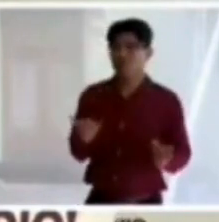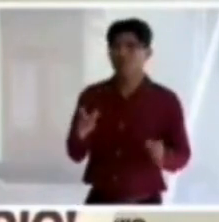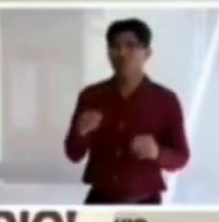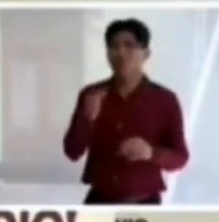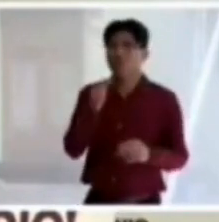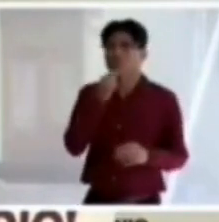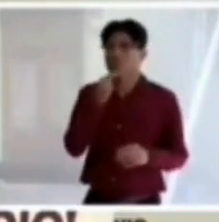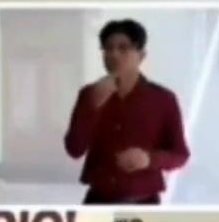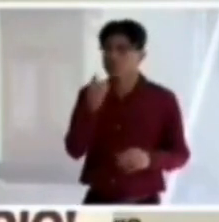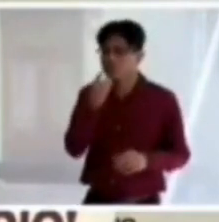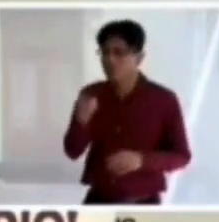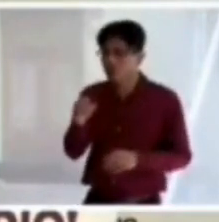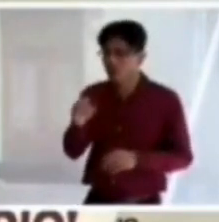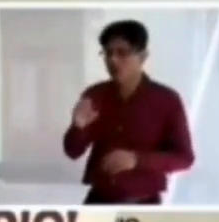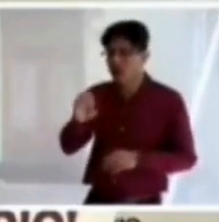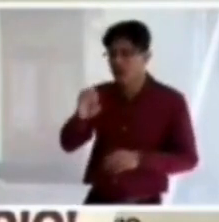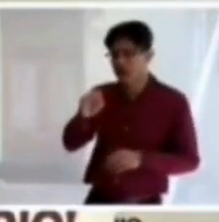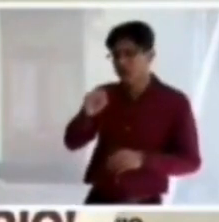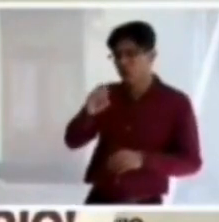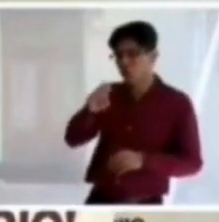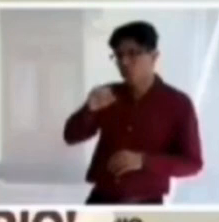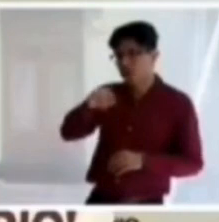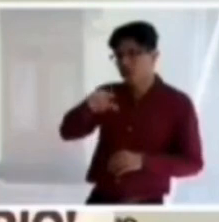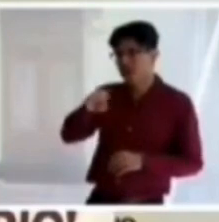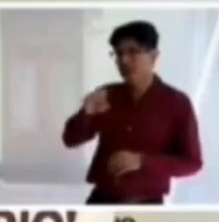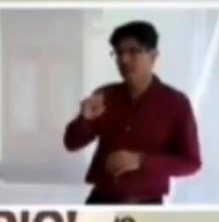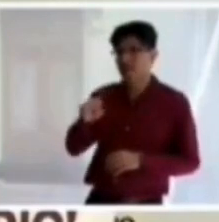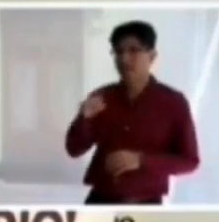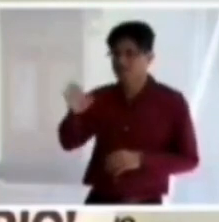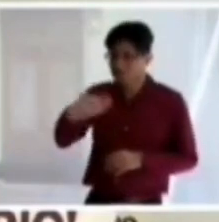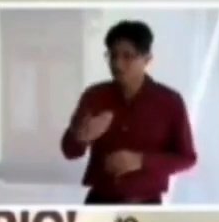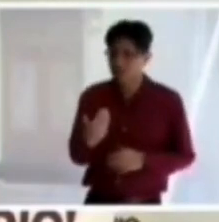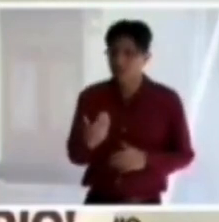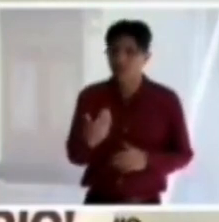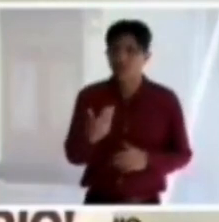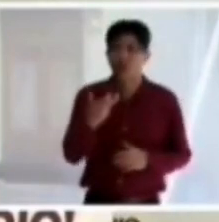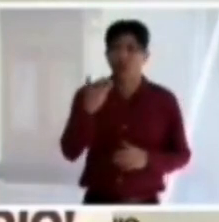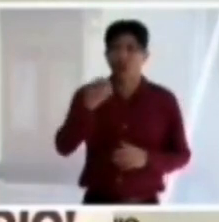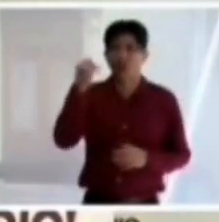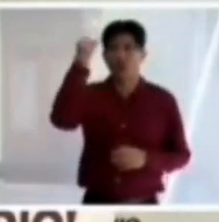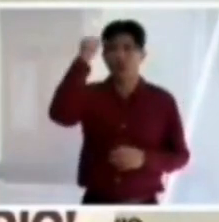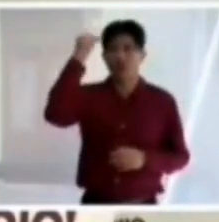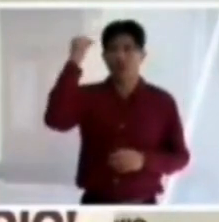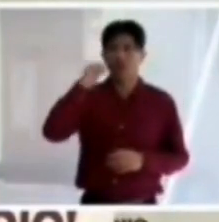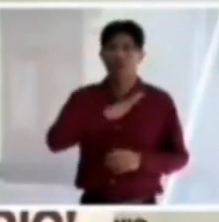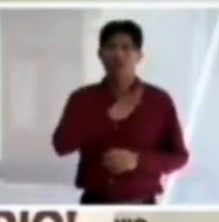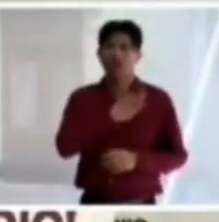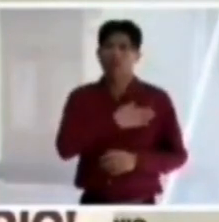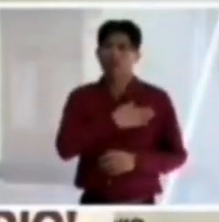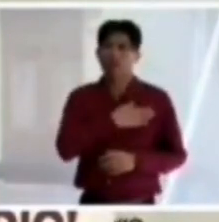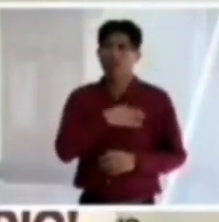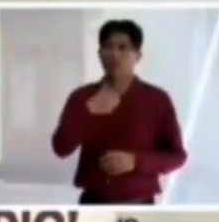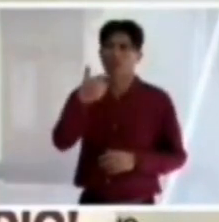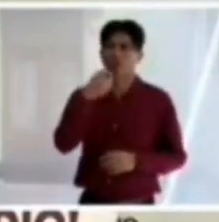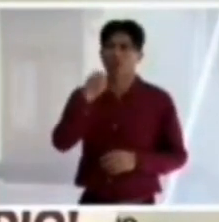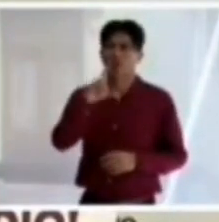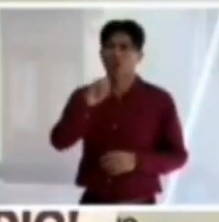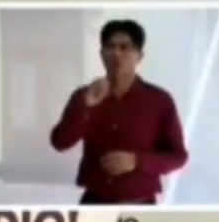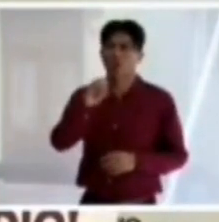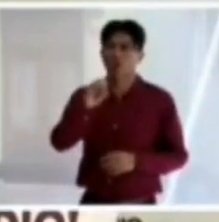le dicen, escuincle, ven para acá, se están refiriendo a esa máxima española que refería al cholo escuincle